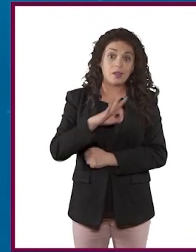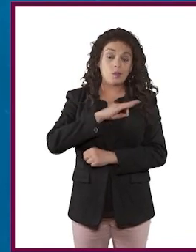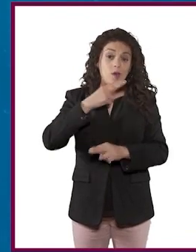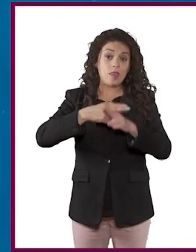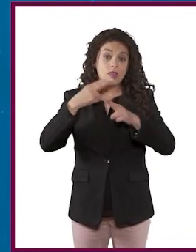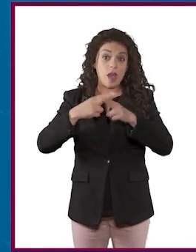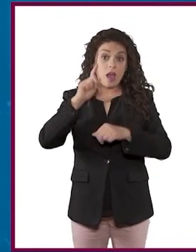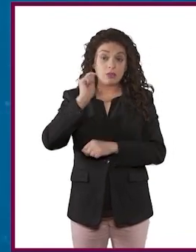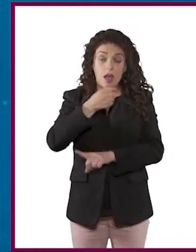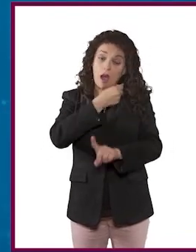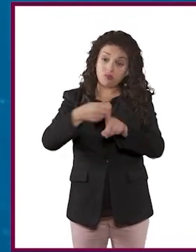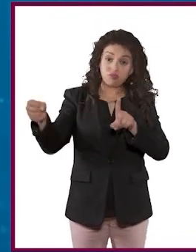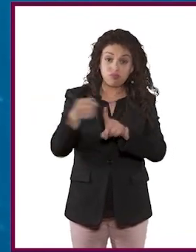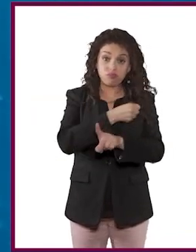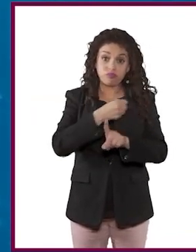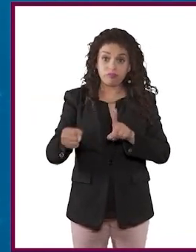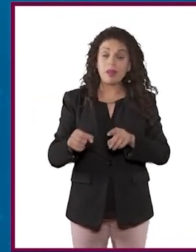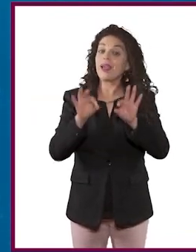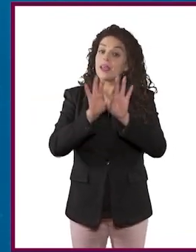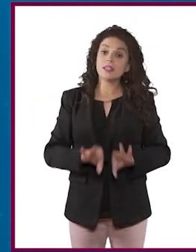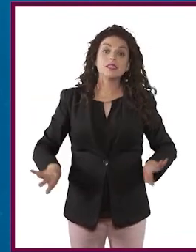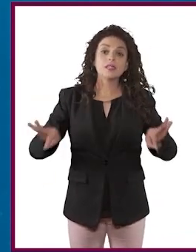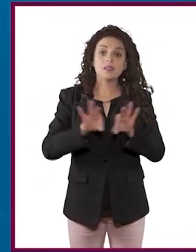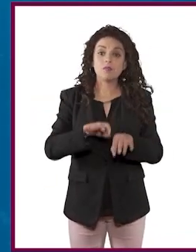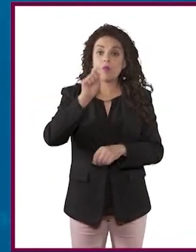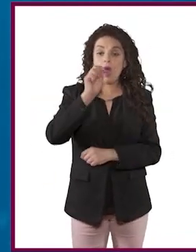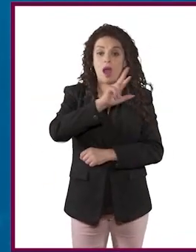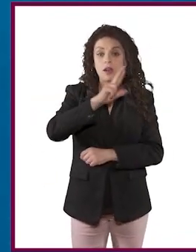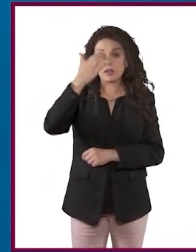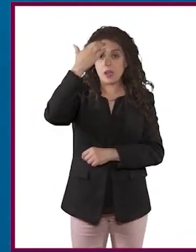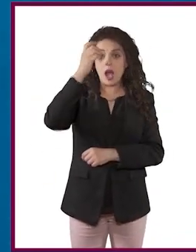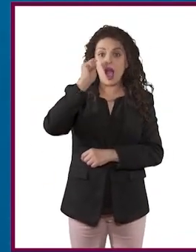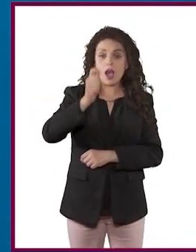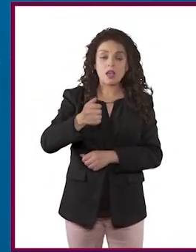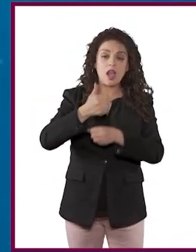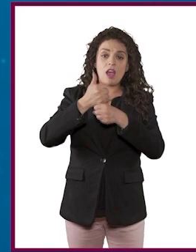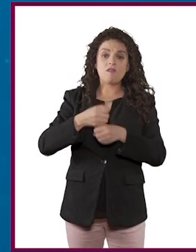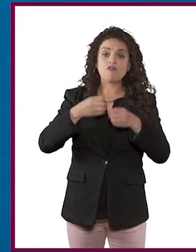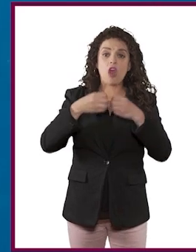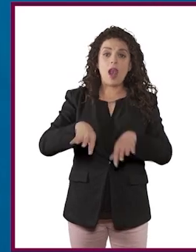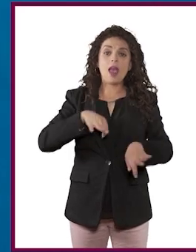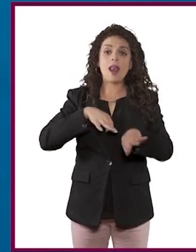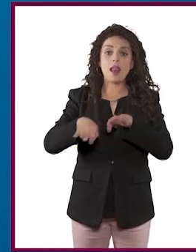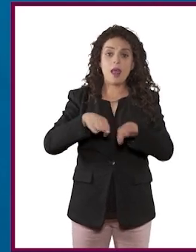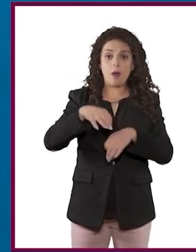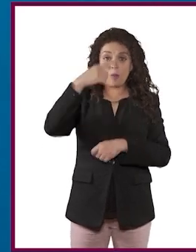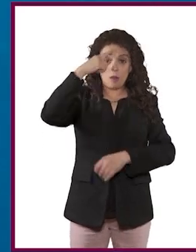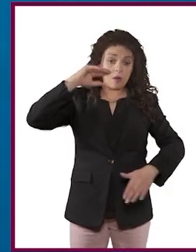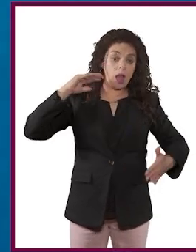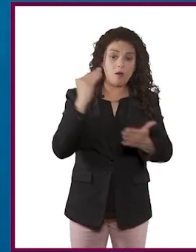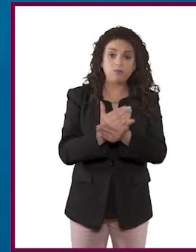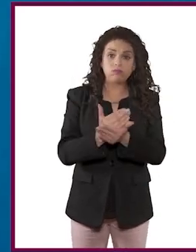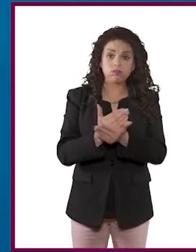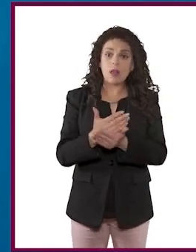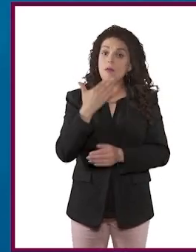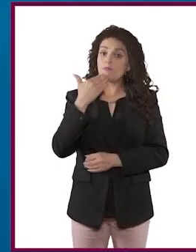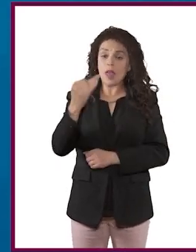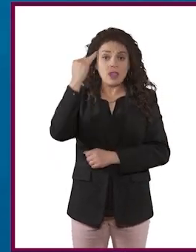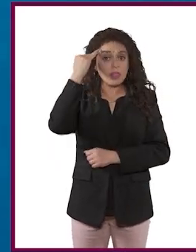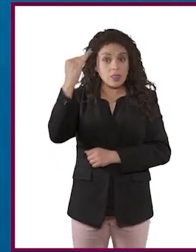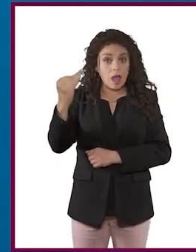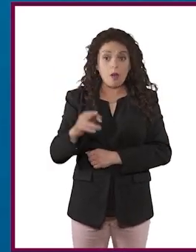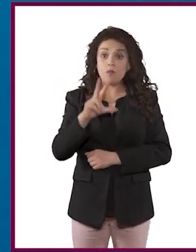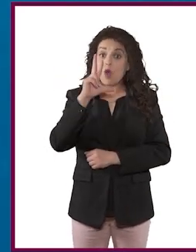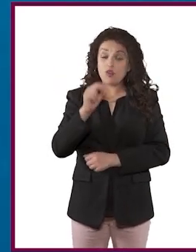las agresiones físicas. Es importante aprender a reconocer la violencia laboral para detenerla a tiempo y